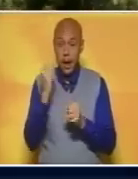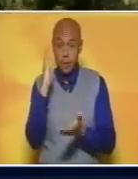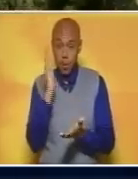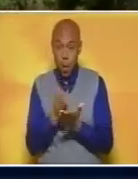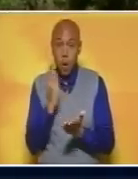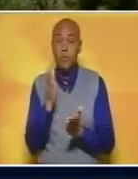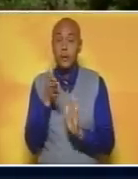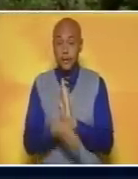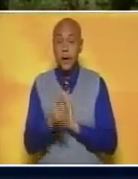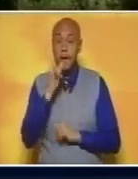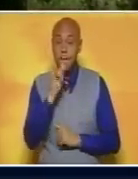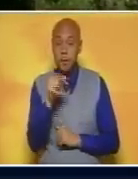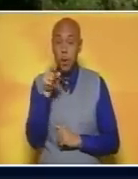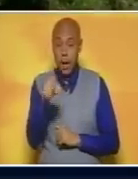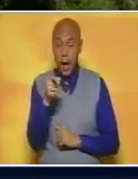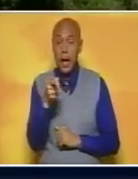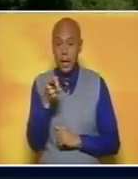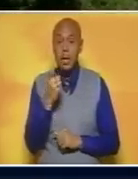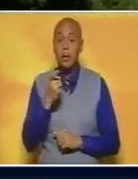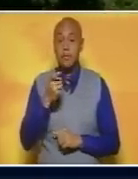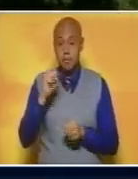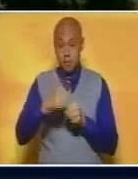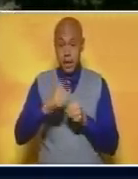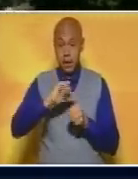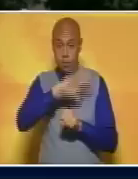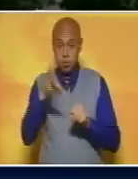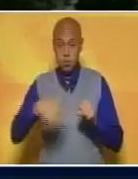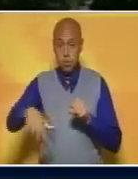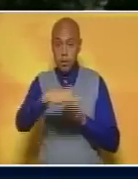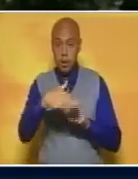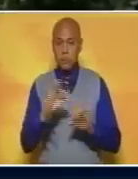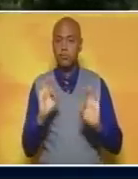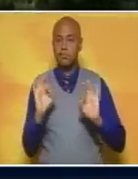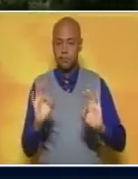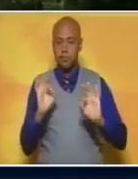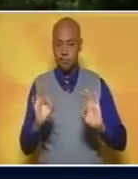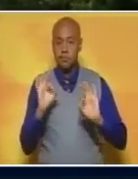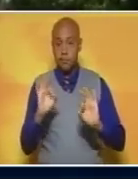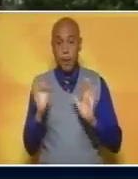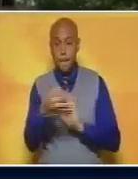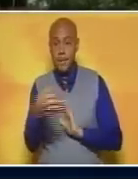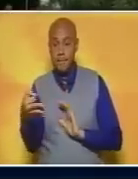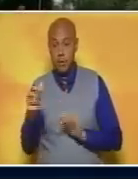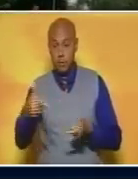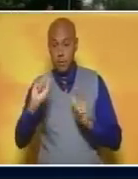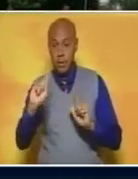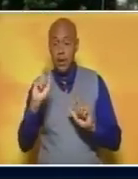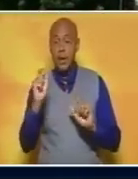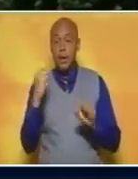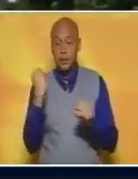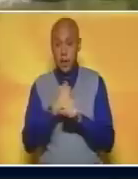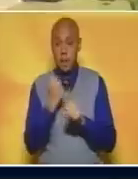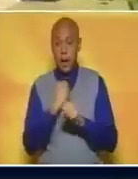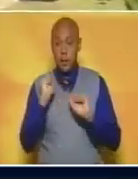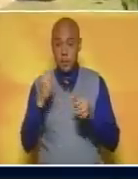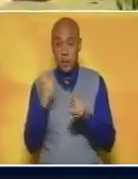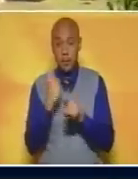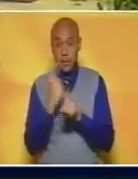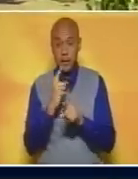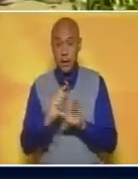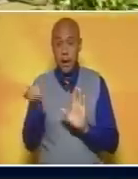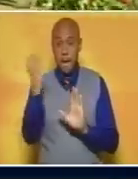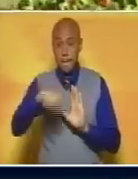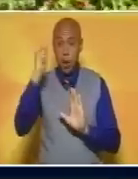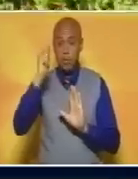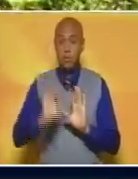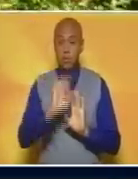Ecis Urdaneta, informó que las instalaciones del complejo de la capital zuliana se encuentran en perfectas condiciones para iniciar el año golfístico 2020 y